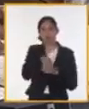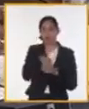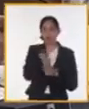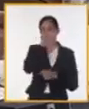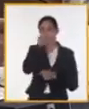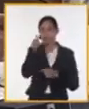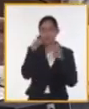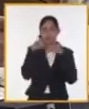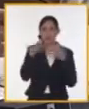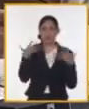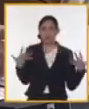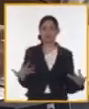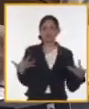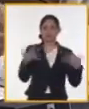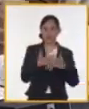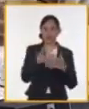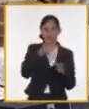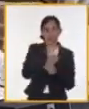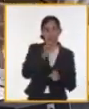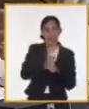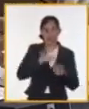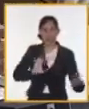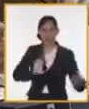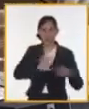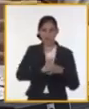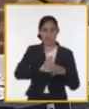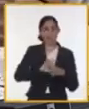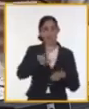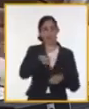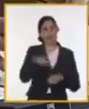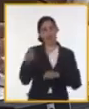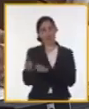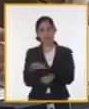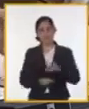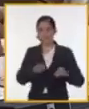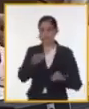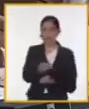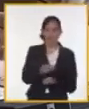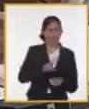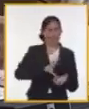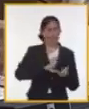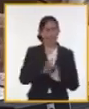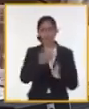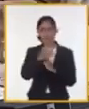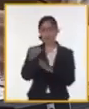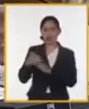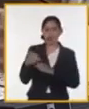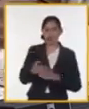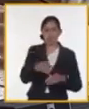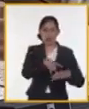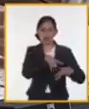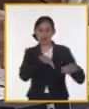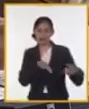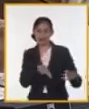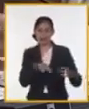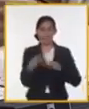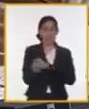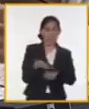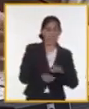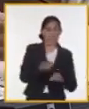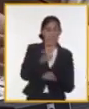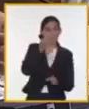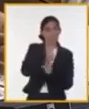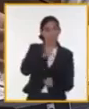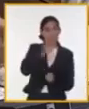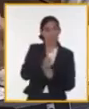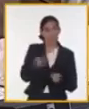logrado, incluso han tenido que cambiar equipamiento, han tenido que cambiar registro, han tenido que hacer un gran trabajo